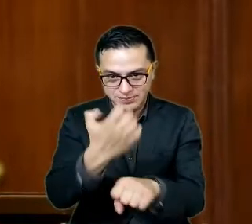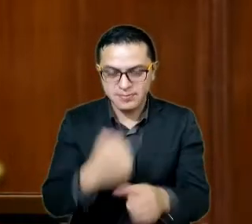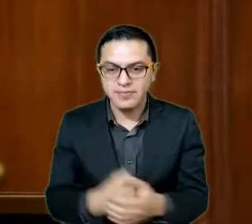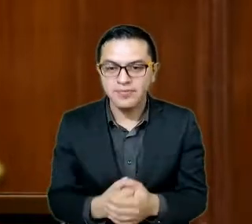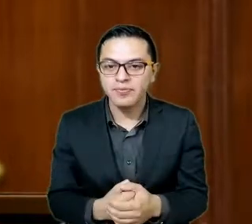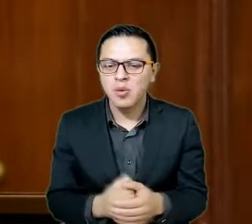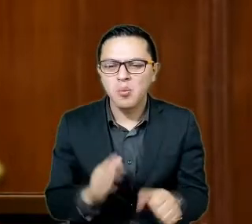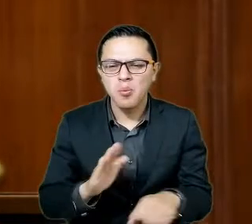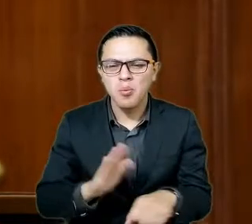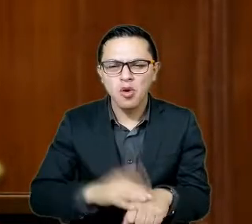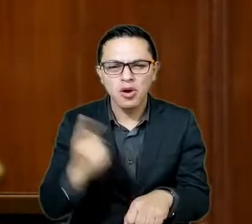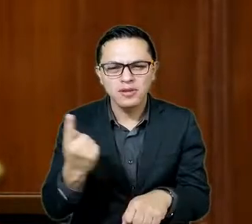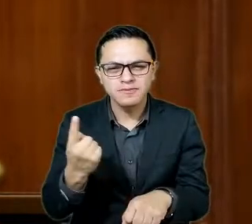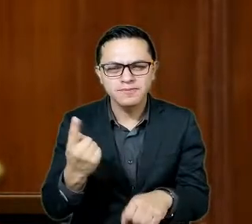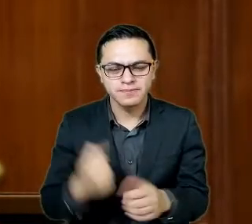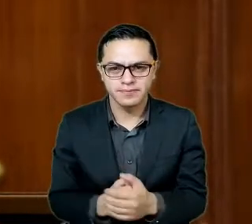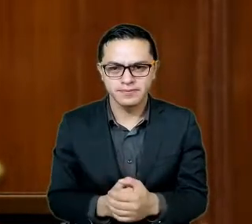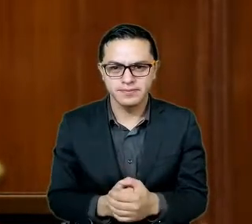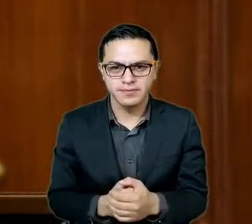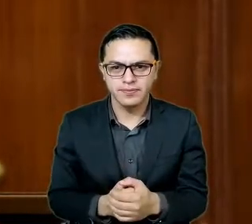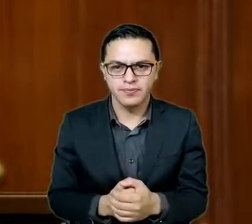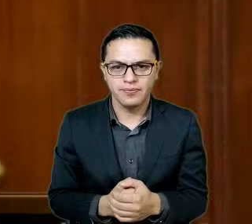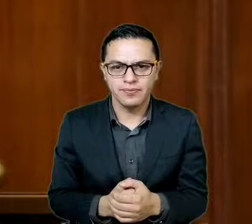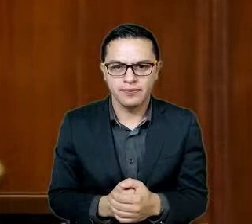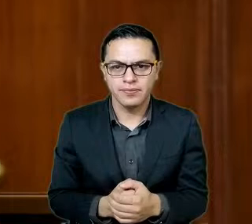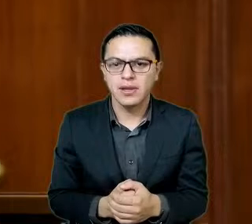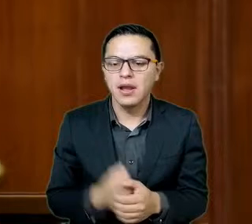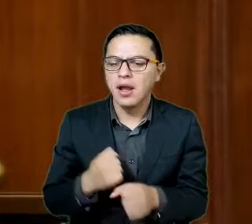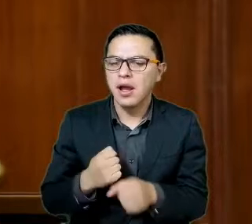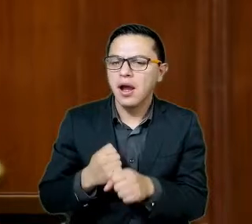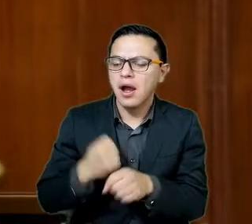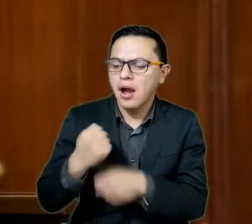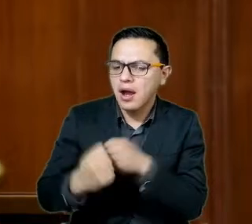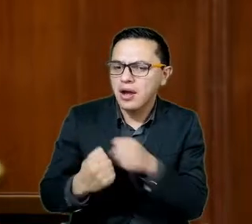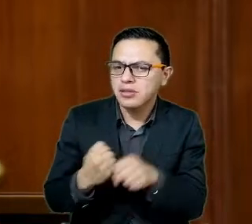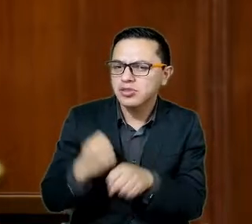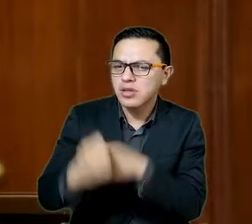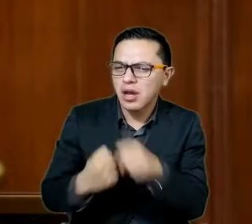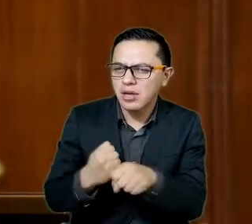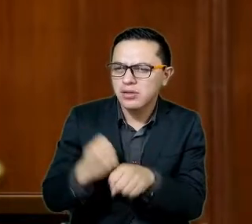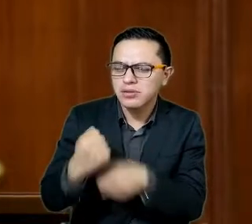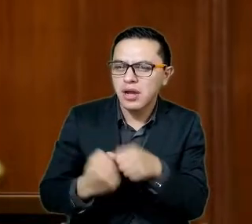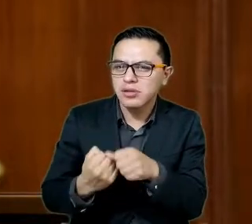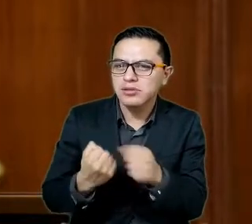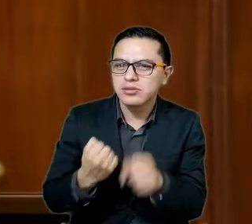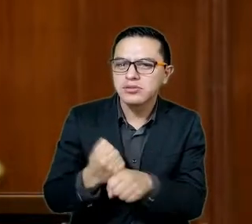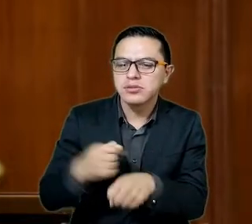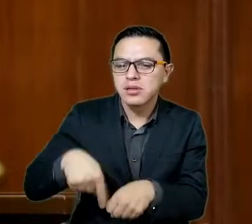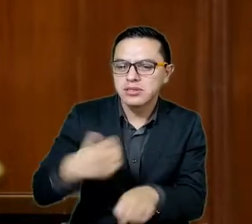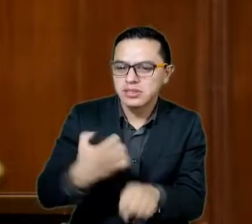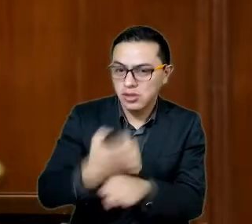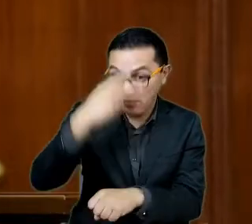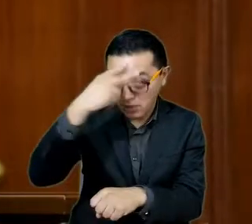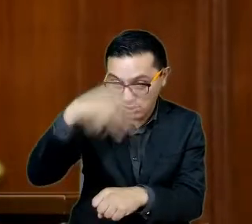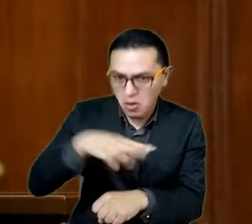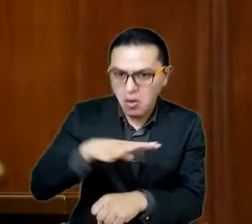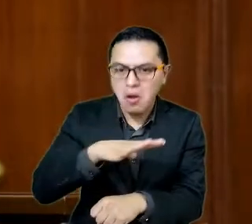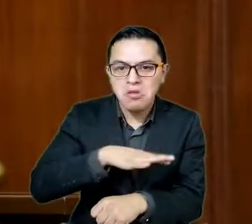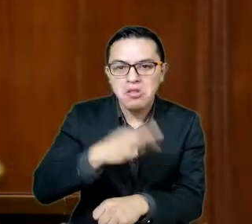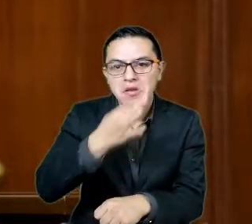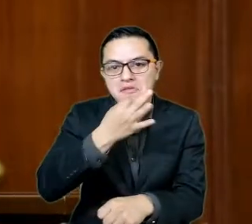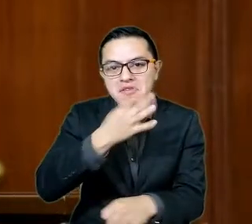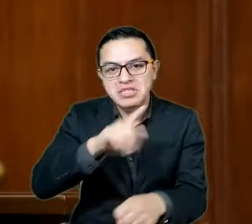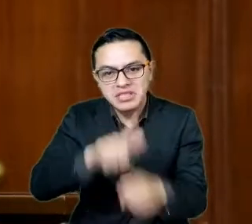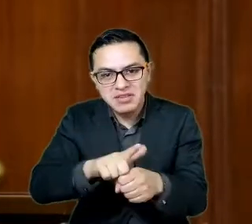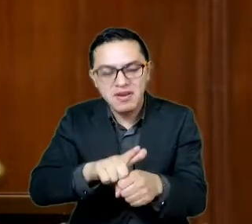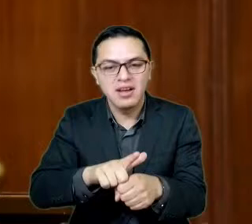motivos a lo largo de los años el estado de México ha sido testigo de una serie de festivales en eventos de rock